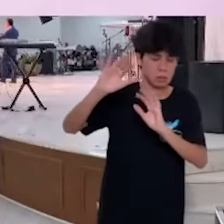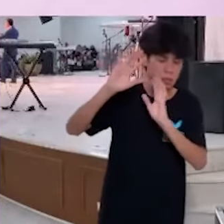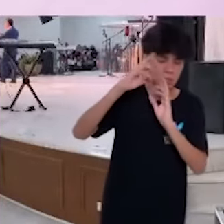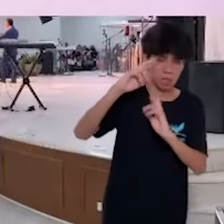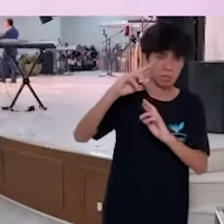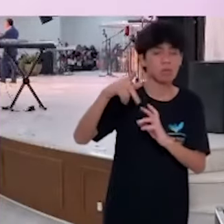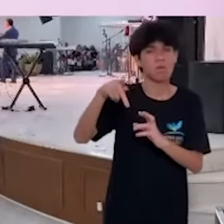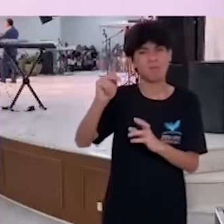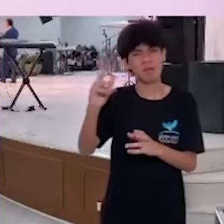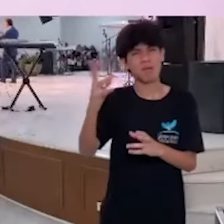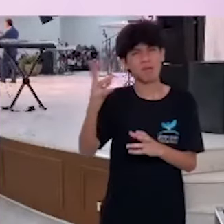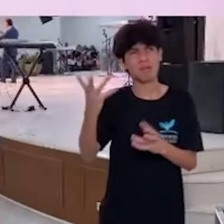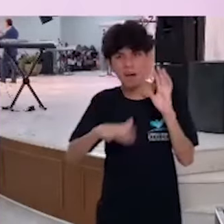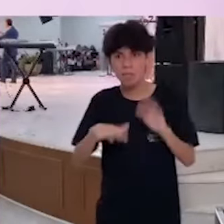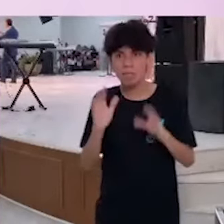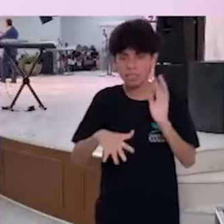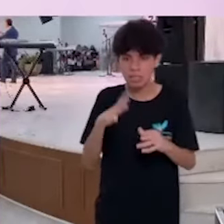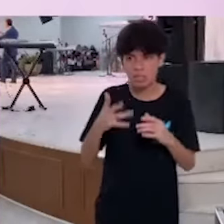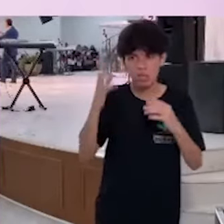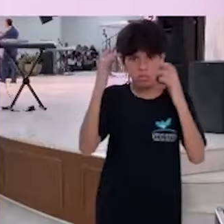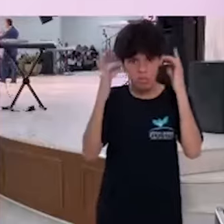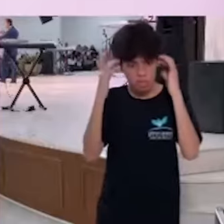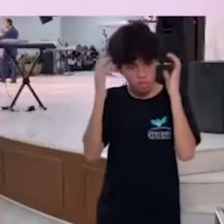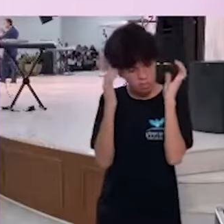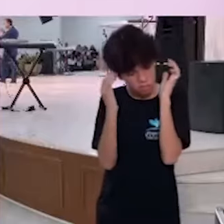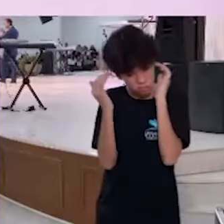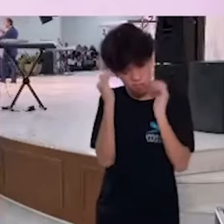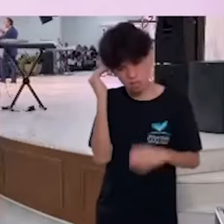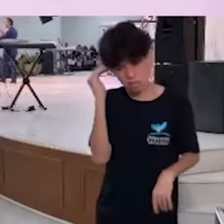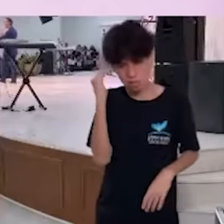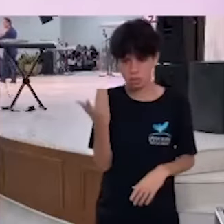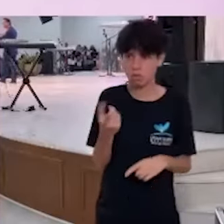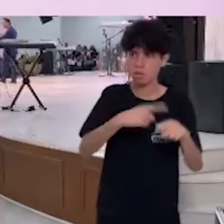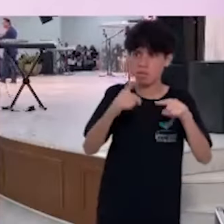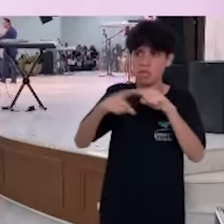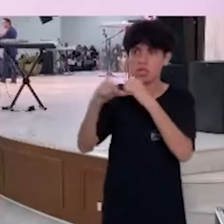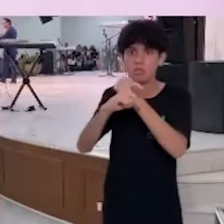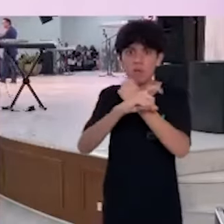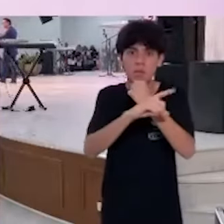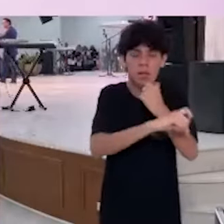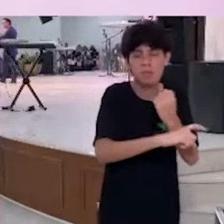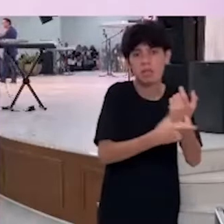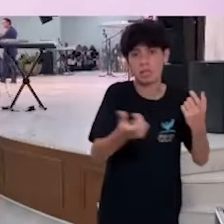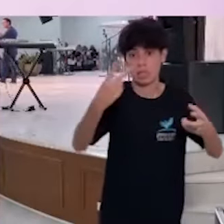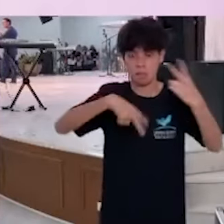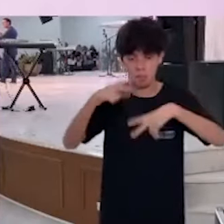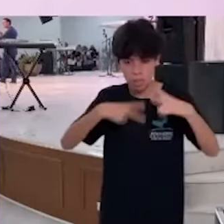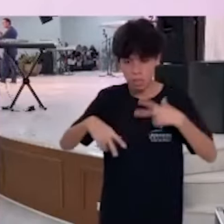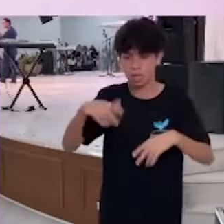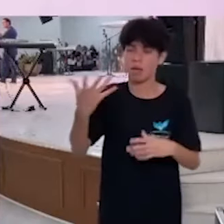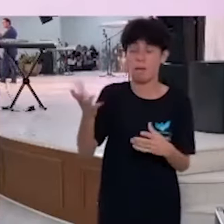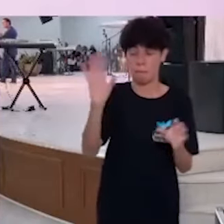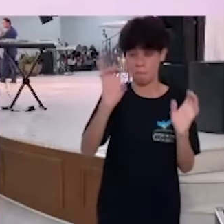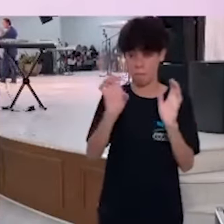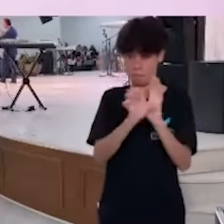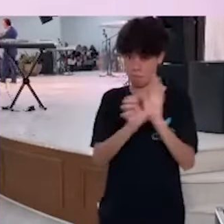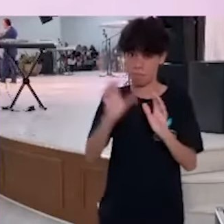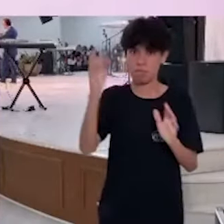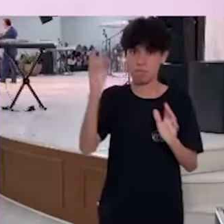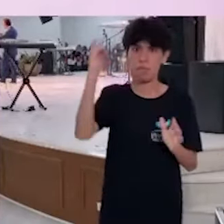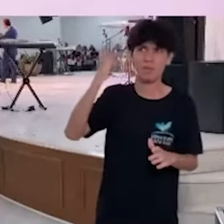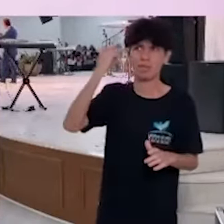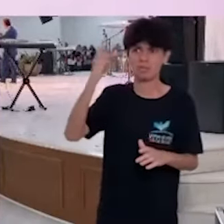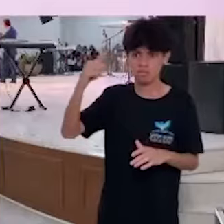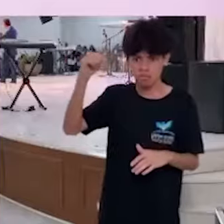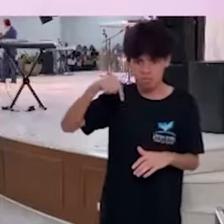Ajá. De pastores jóvenes que buscan mujeres grandes, adineradas, para casarse con ellas y que ellas